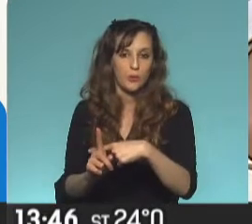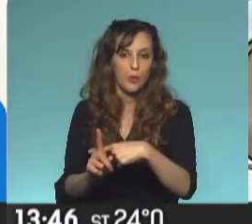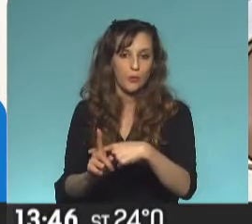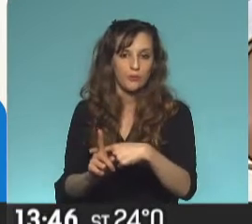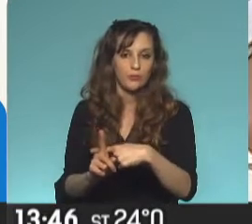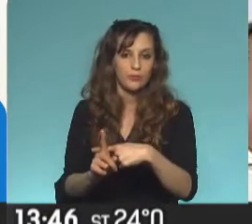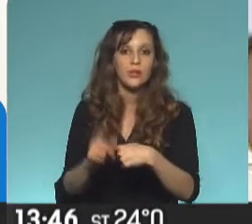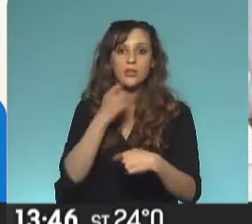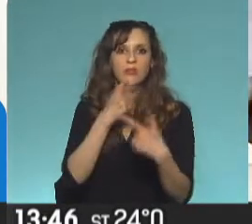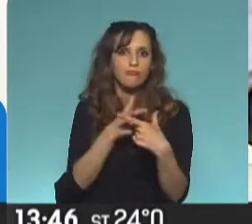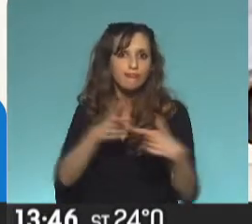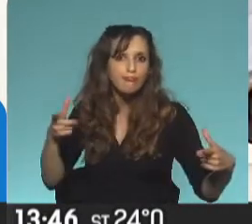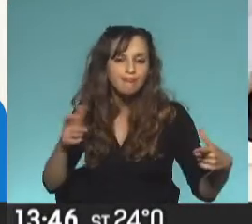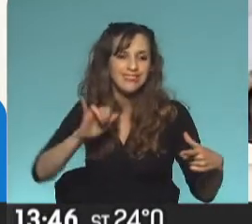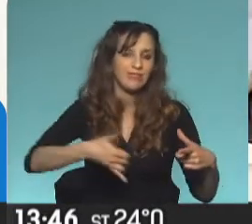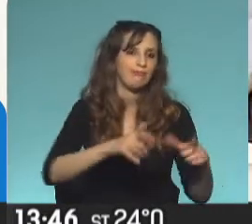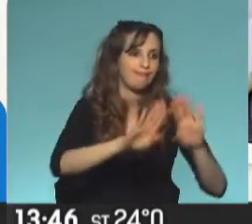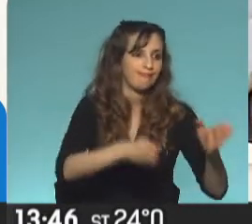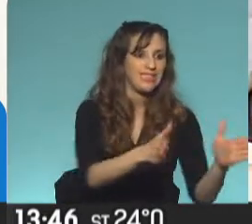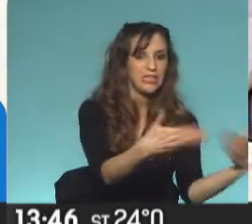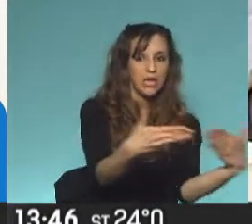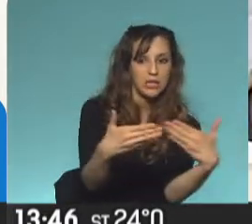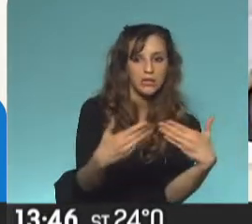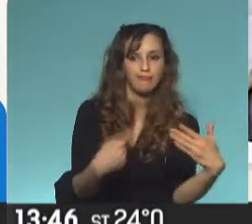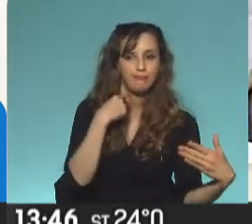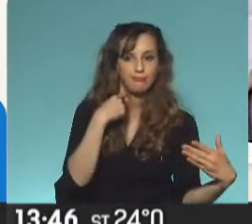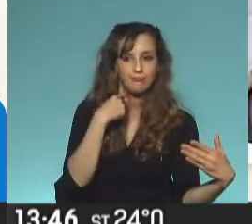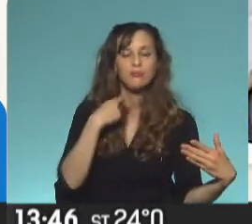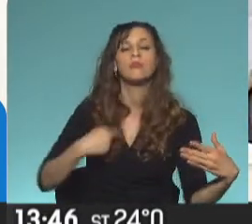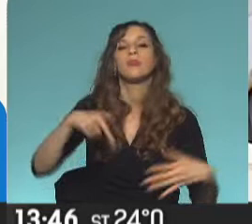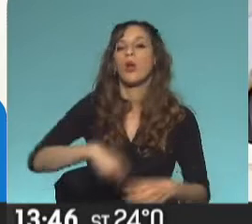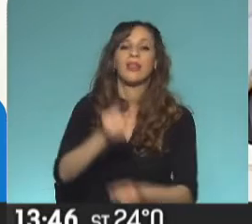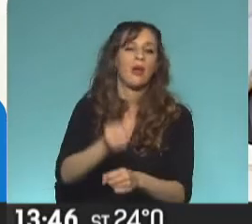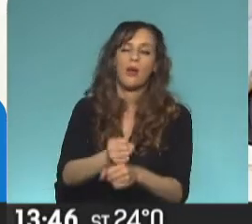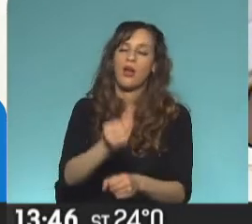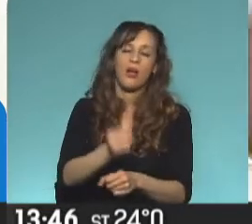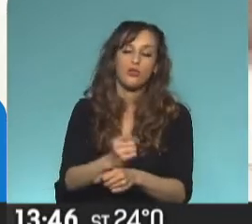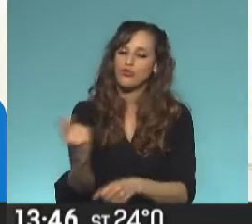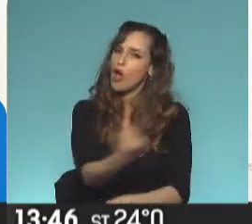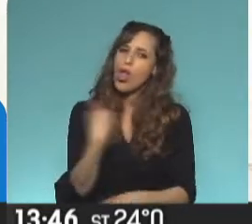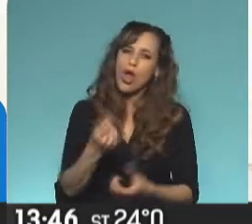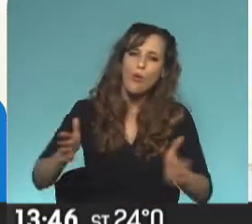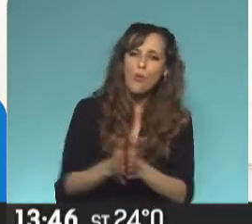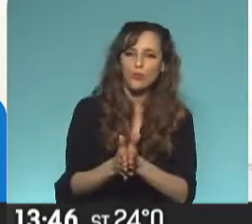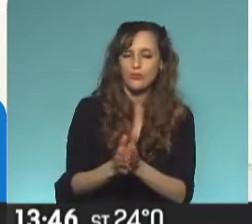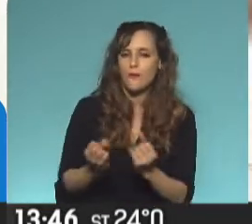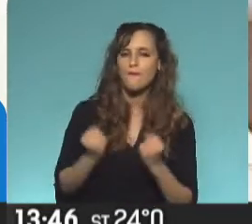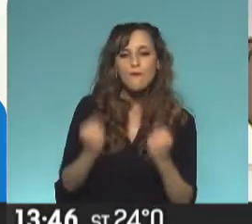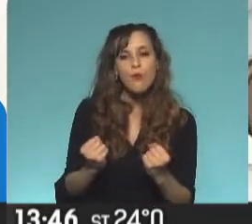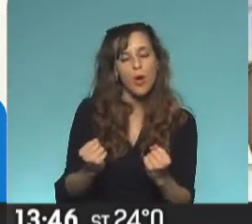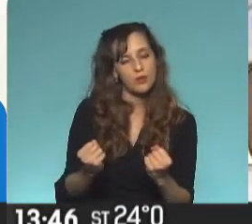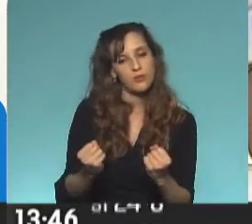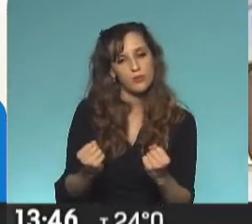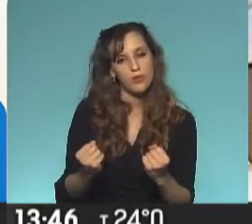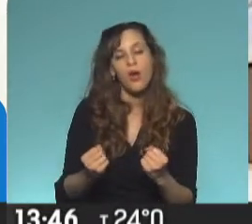de muerte de esta temporada así que estamos trabajando colectivamente con un esfuerzo enorme y me parece que porque se